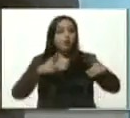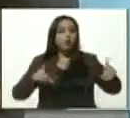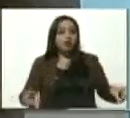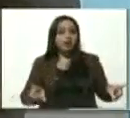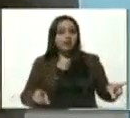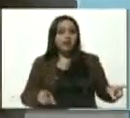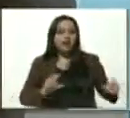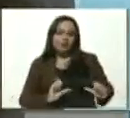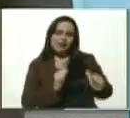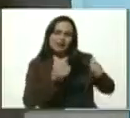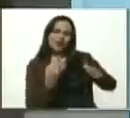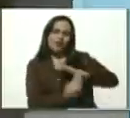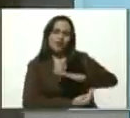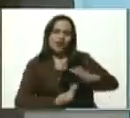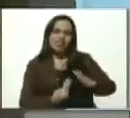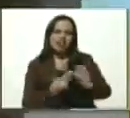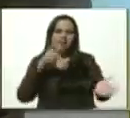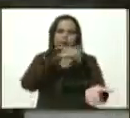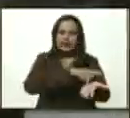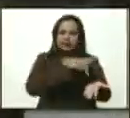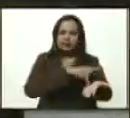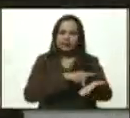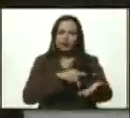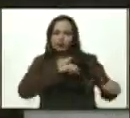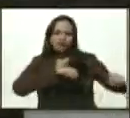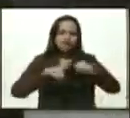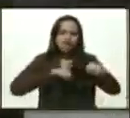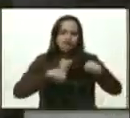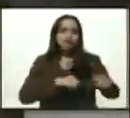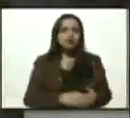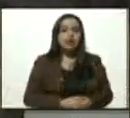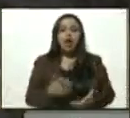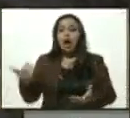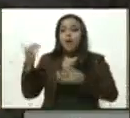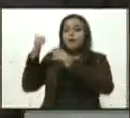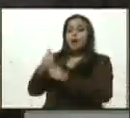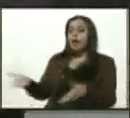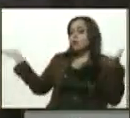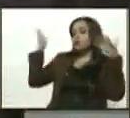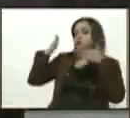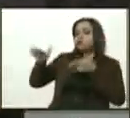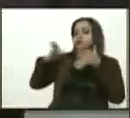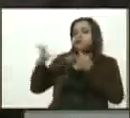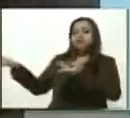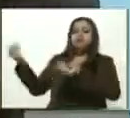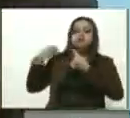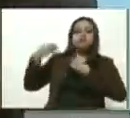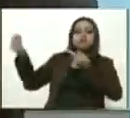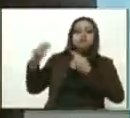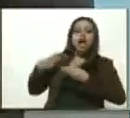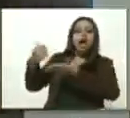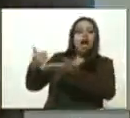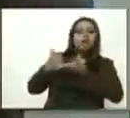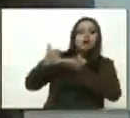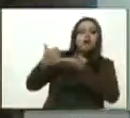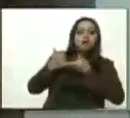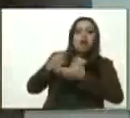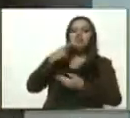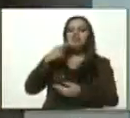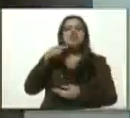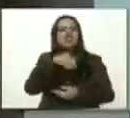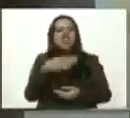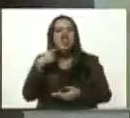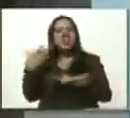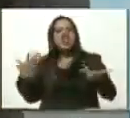eso, desde la participación activa. Es decir, ya no esperando lineamiento, esperando entonces que se le diga qué es lo que va a hacer,